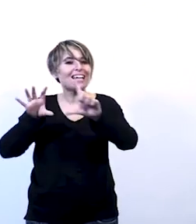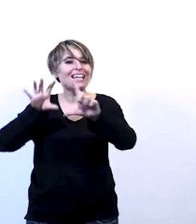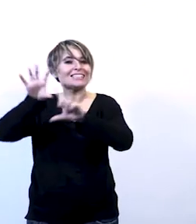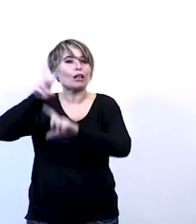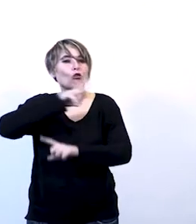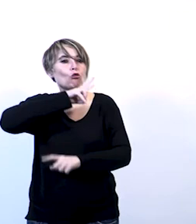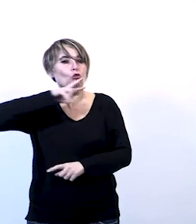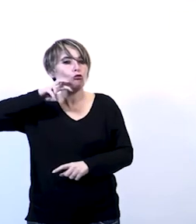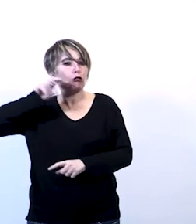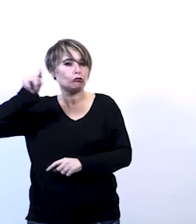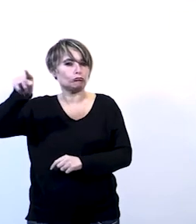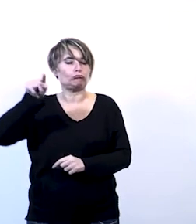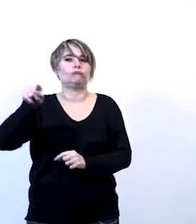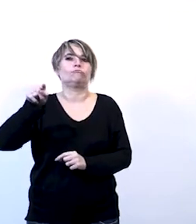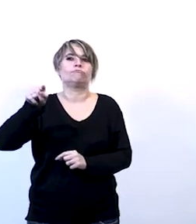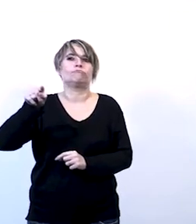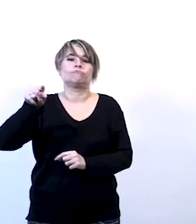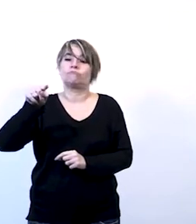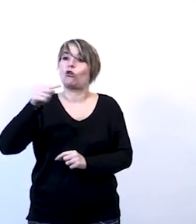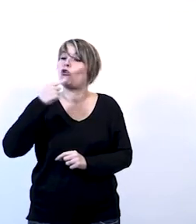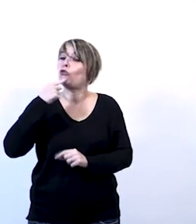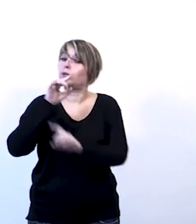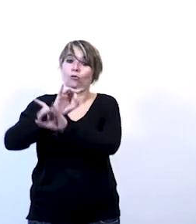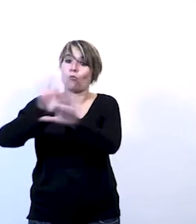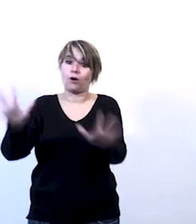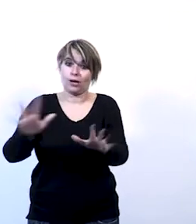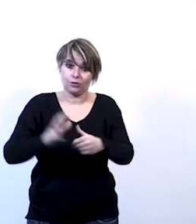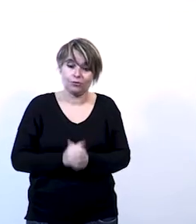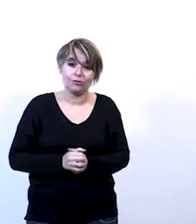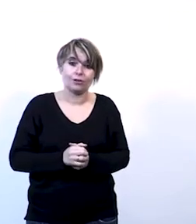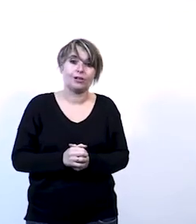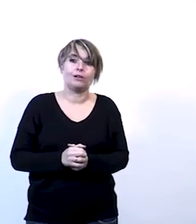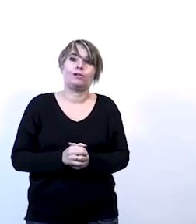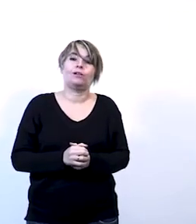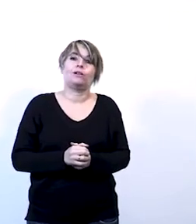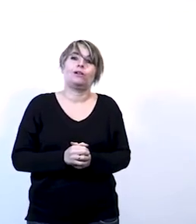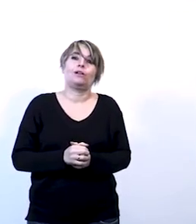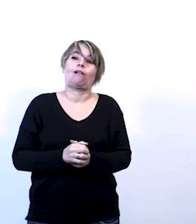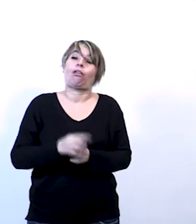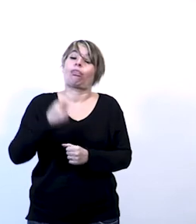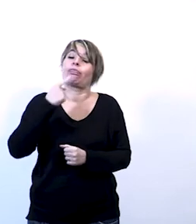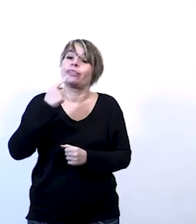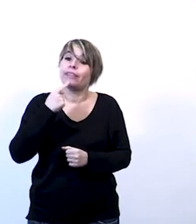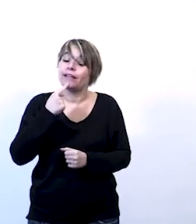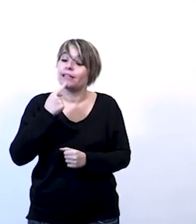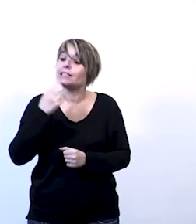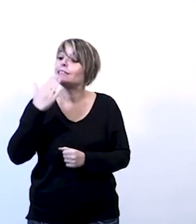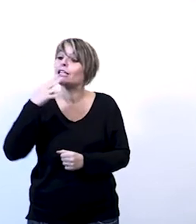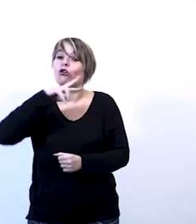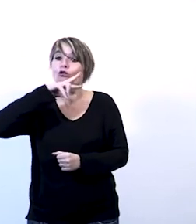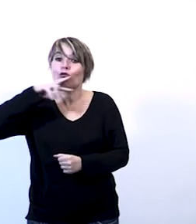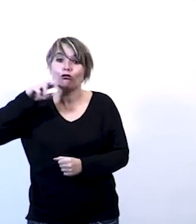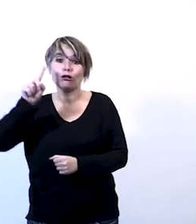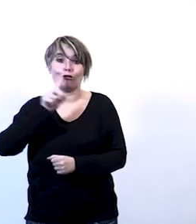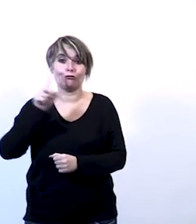judío. Y lo dicen claramente. Y lo dicen, el que no es judío no